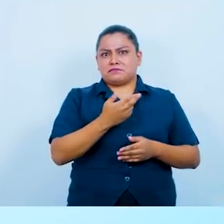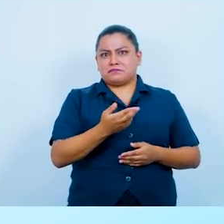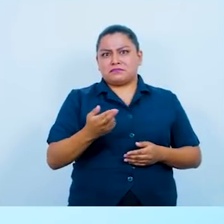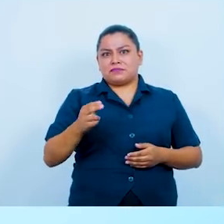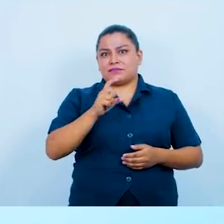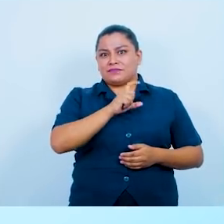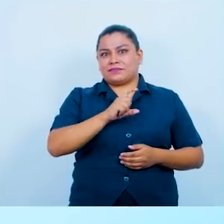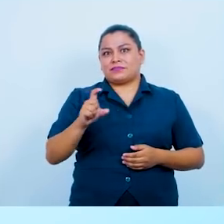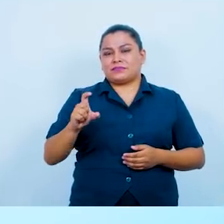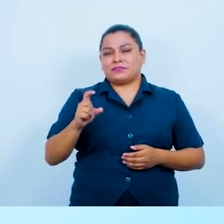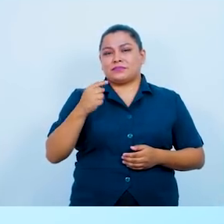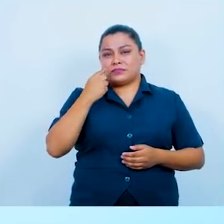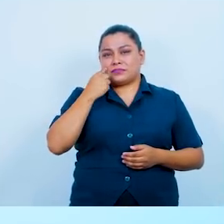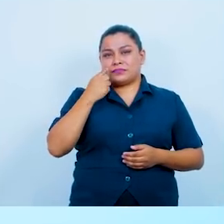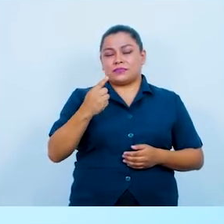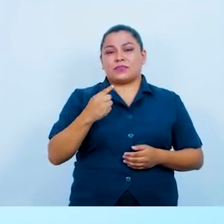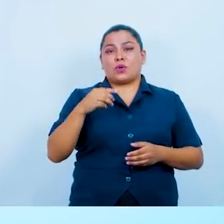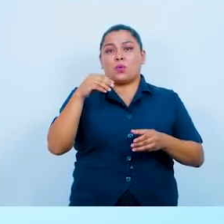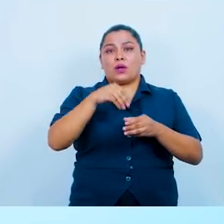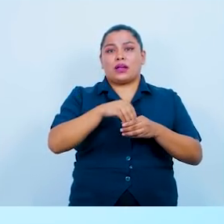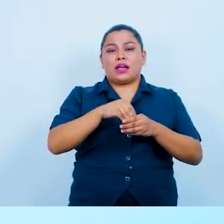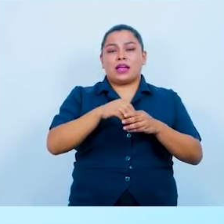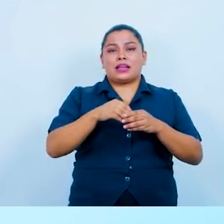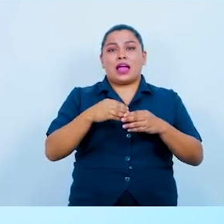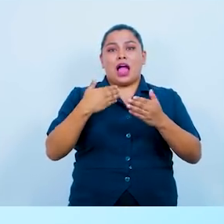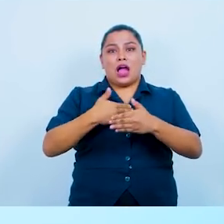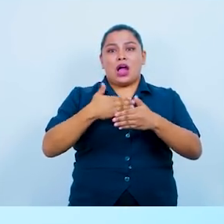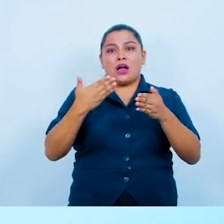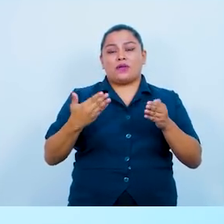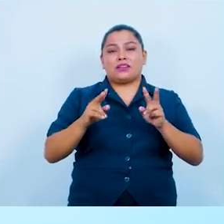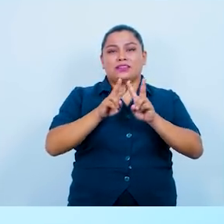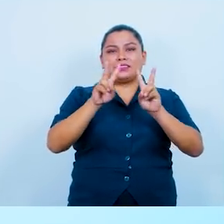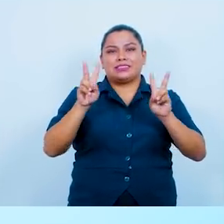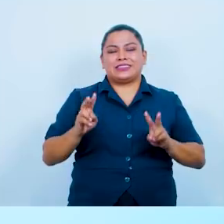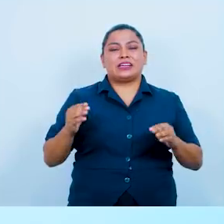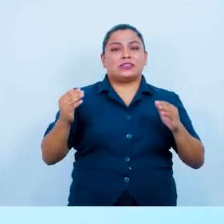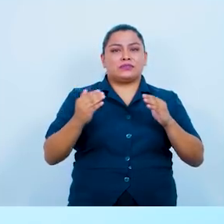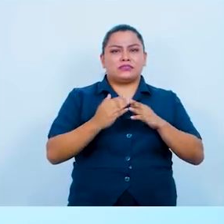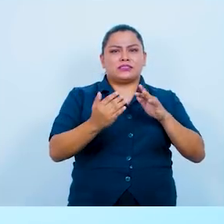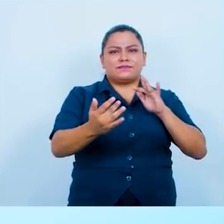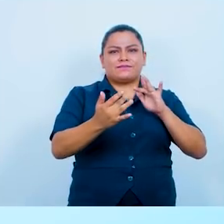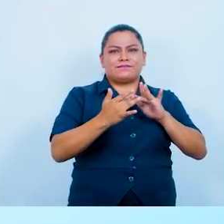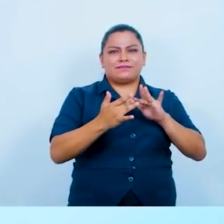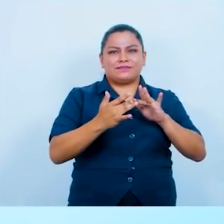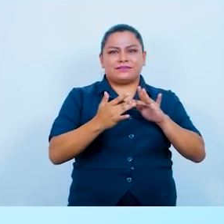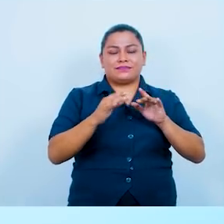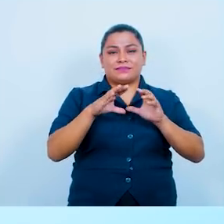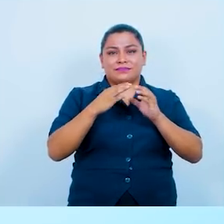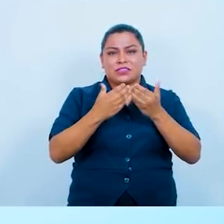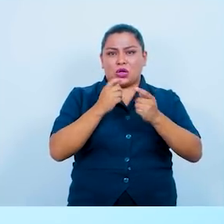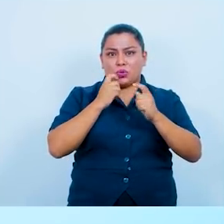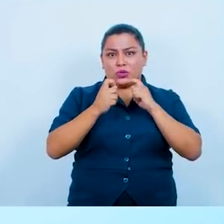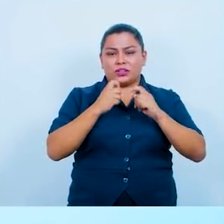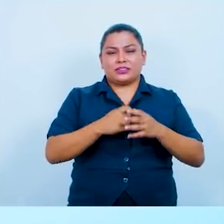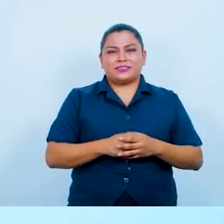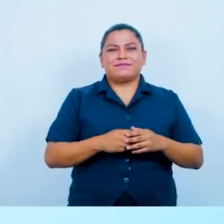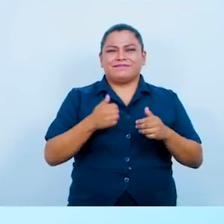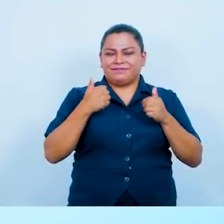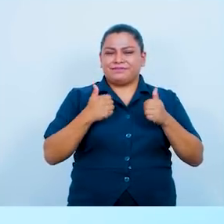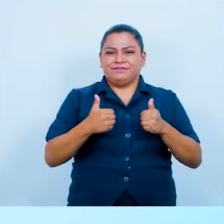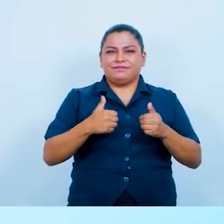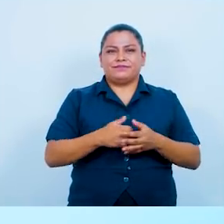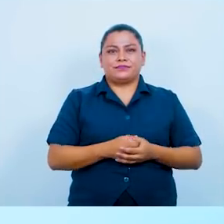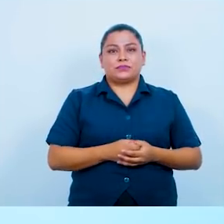semana, que se encuentra alojada en su aula virtual, además de conectarse a la sesión tutorizada. Así es,